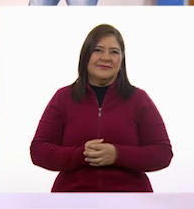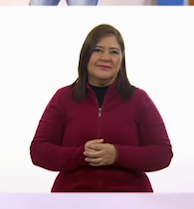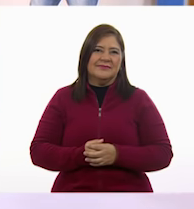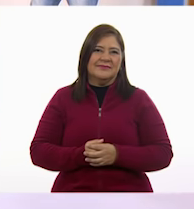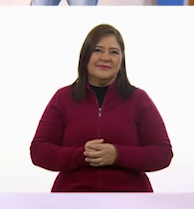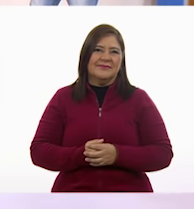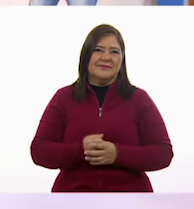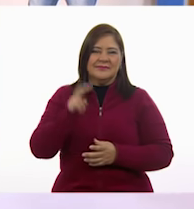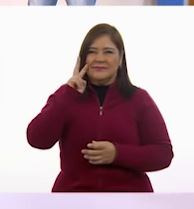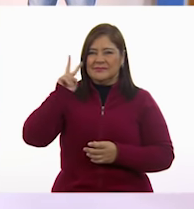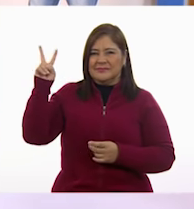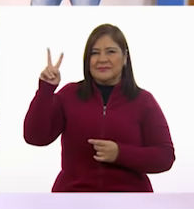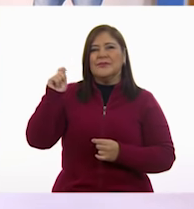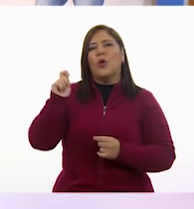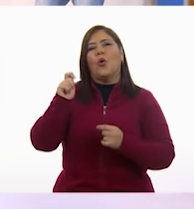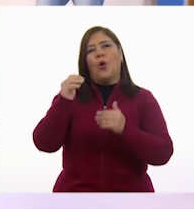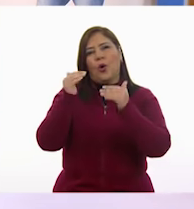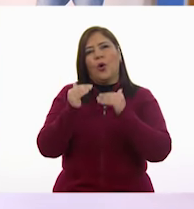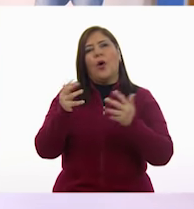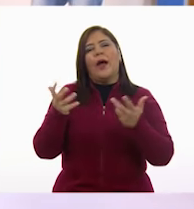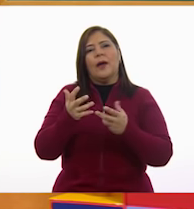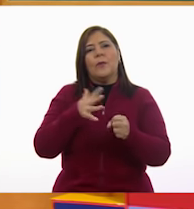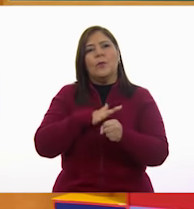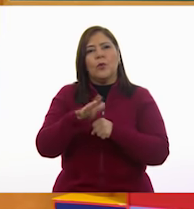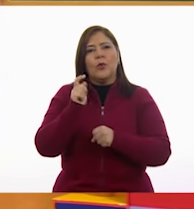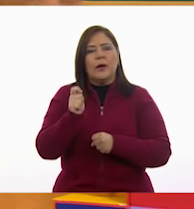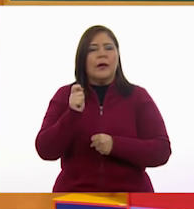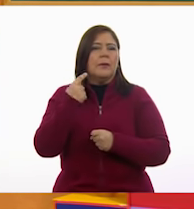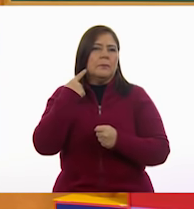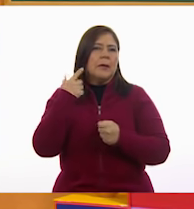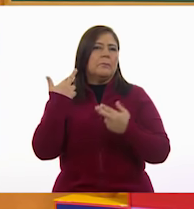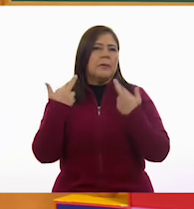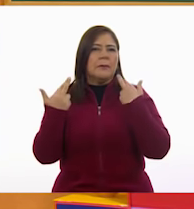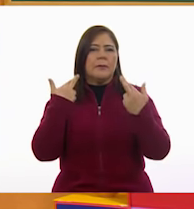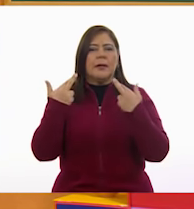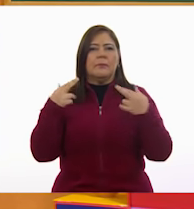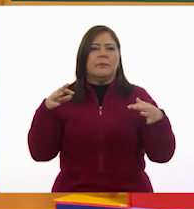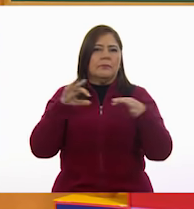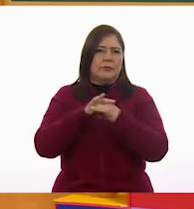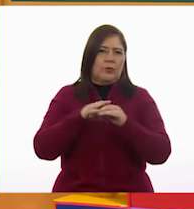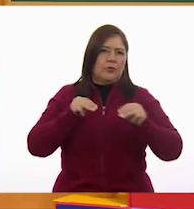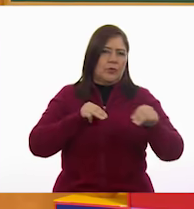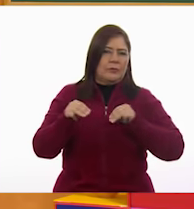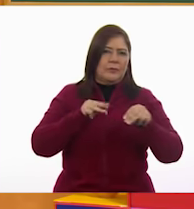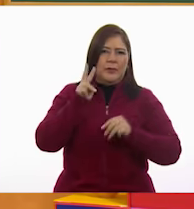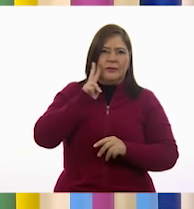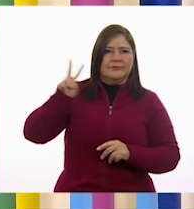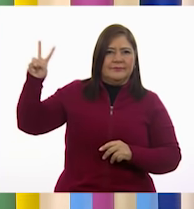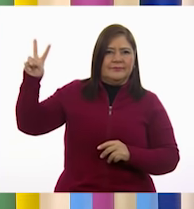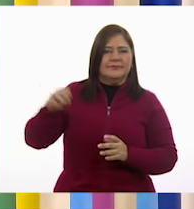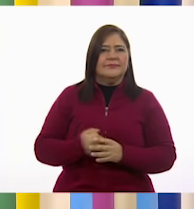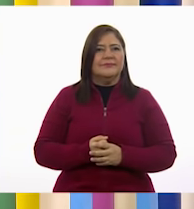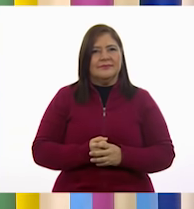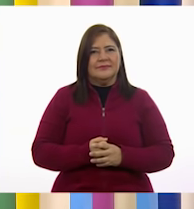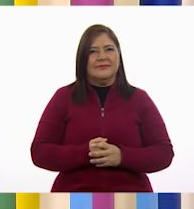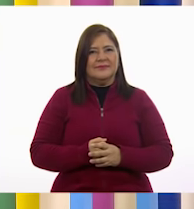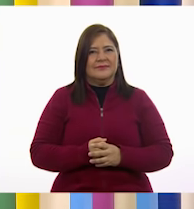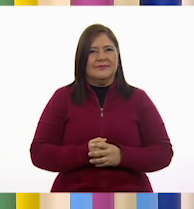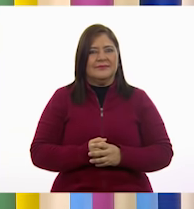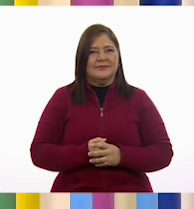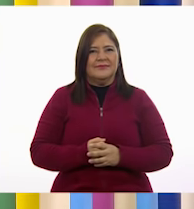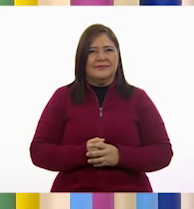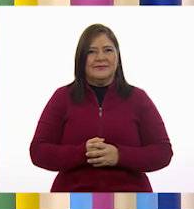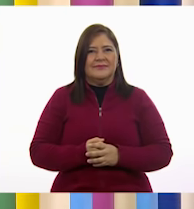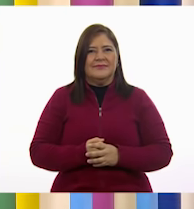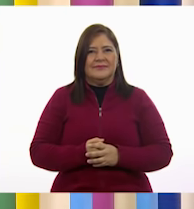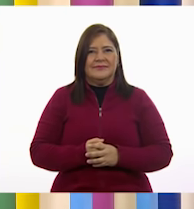itai, epo. Y hacemos ahora etuki, tuki, epo. ¿De acuerdo? Tuki, tuki, epo.